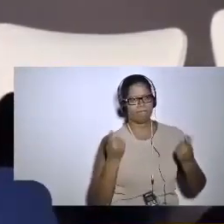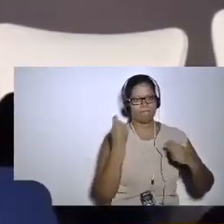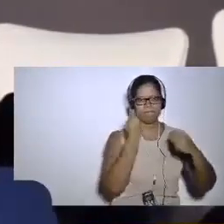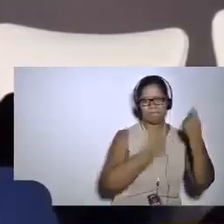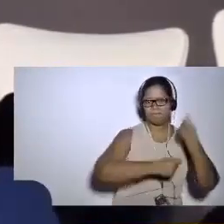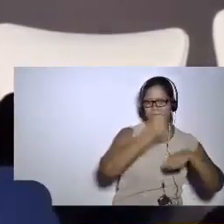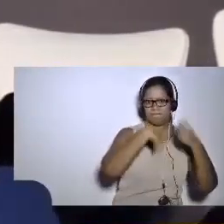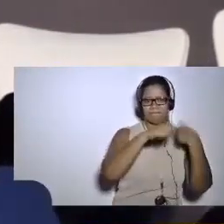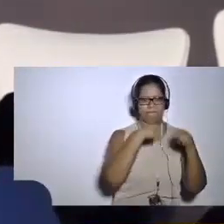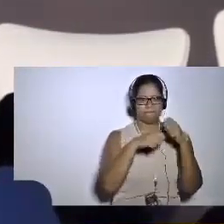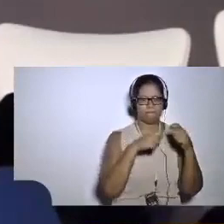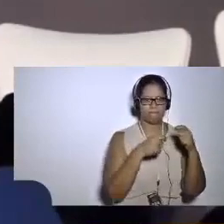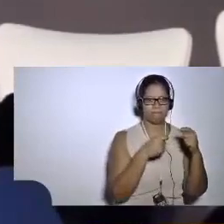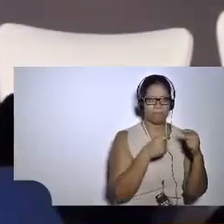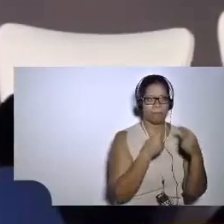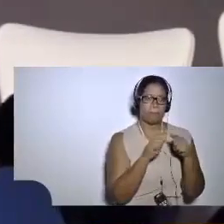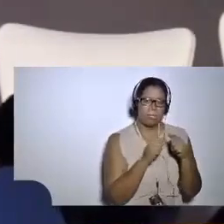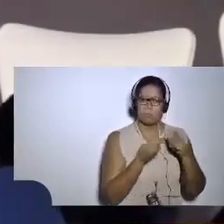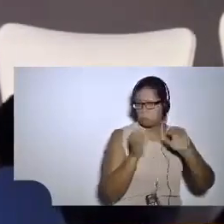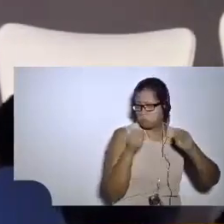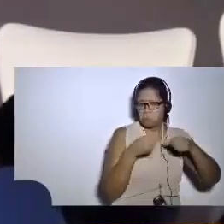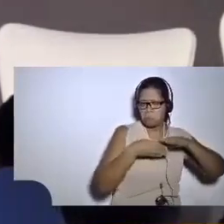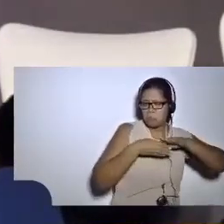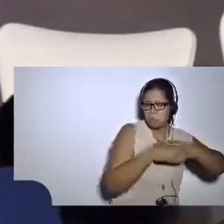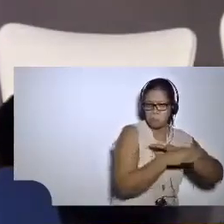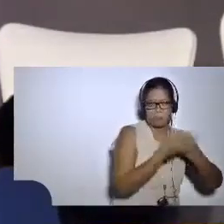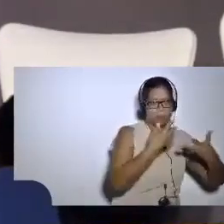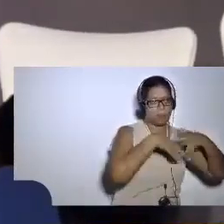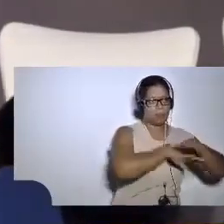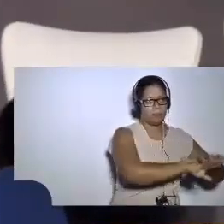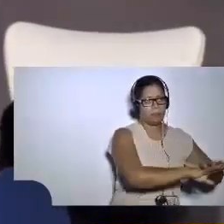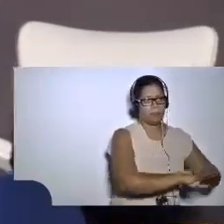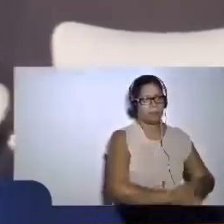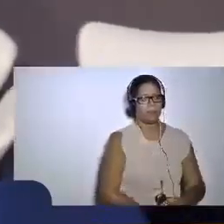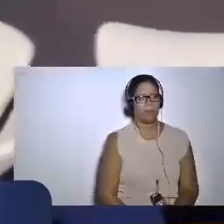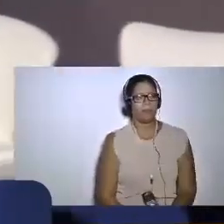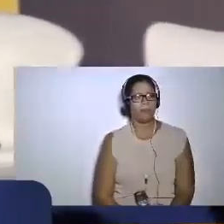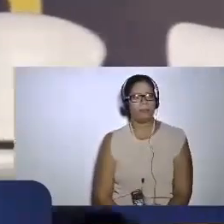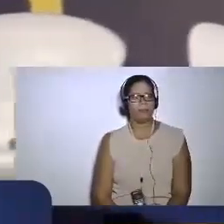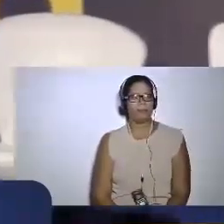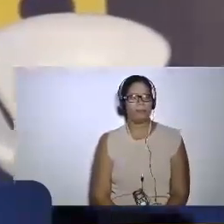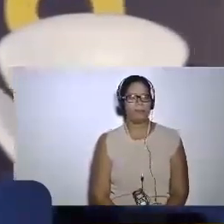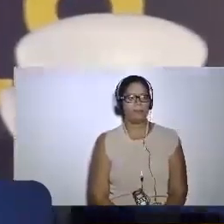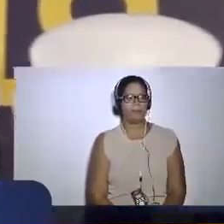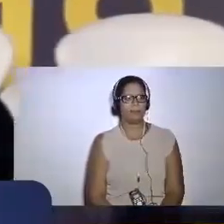sectores comerciales para operar y tengan acceso a las redes.